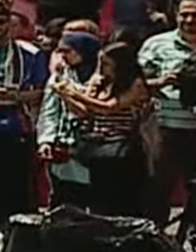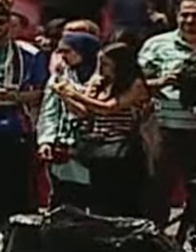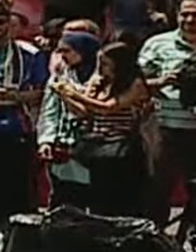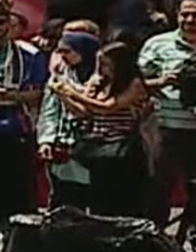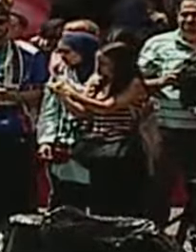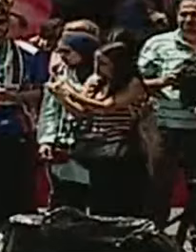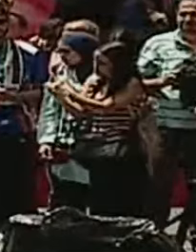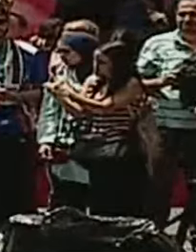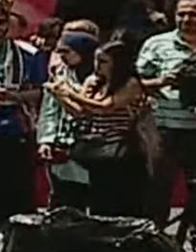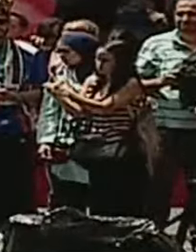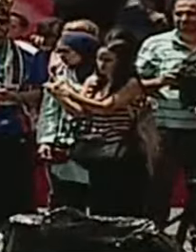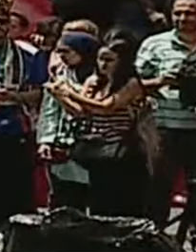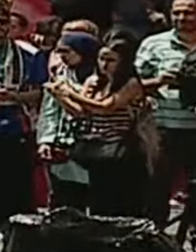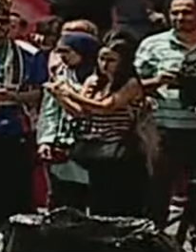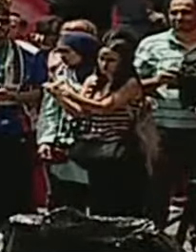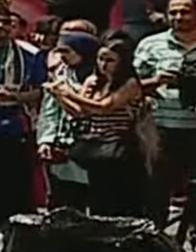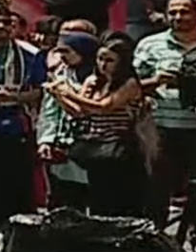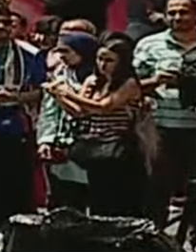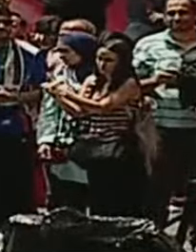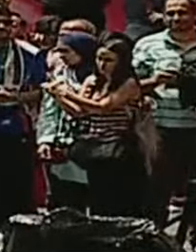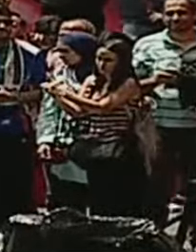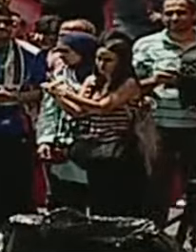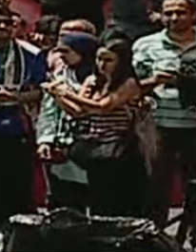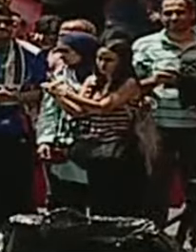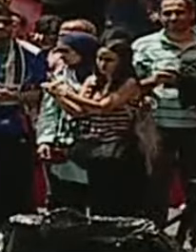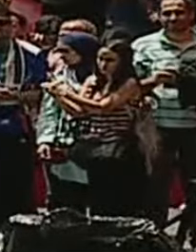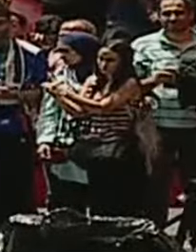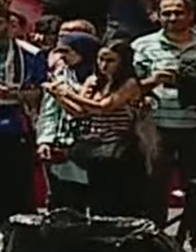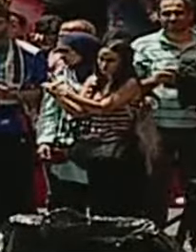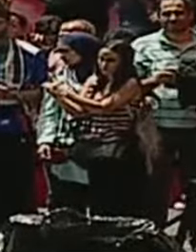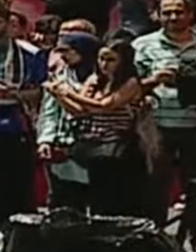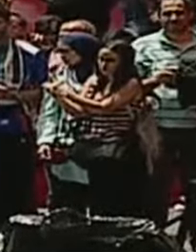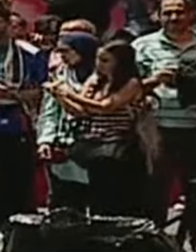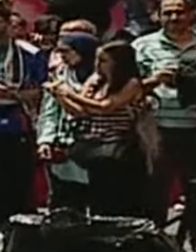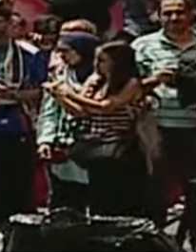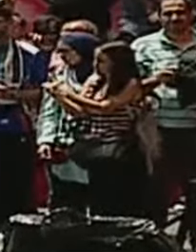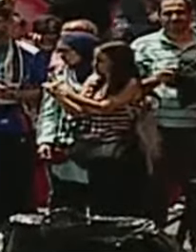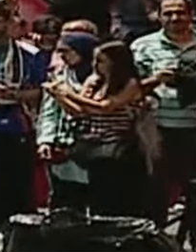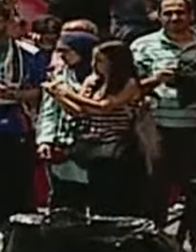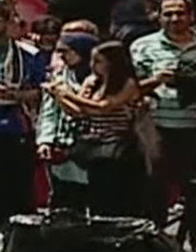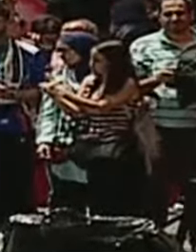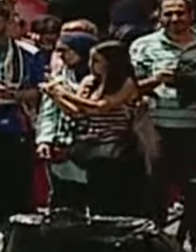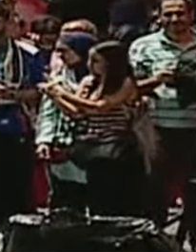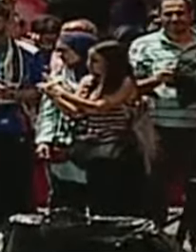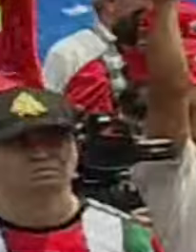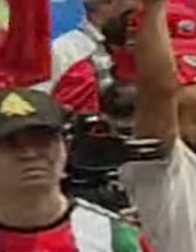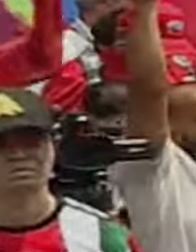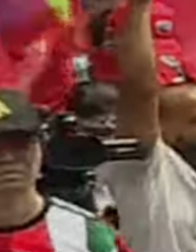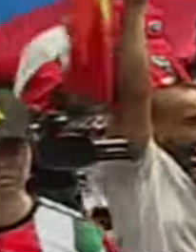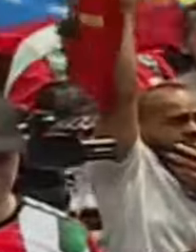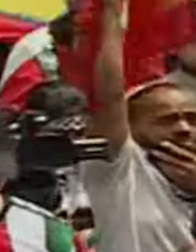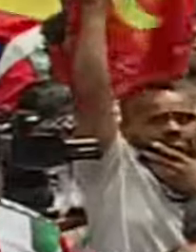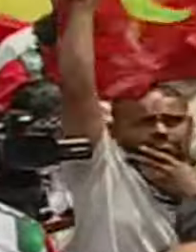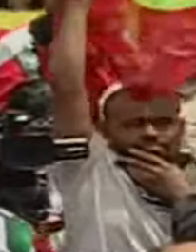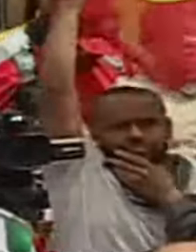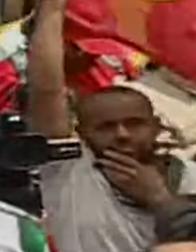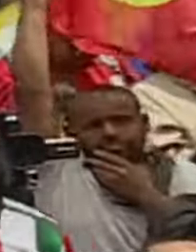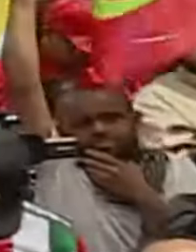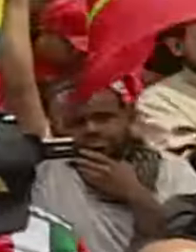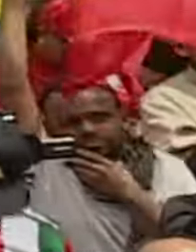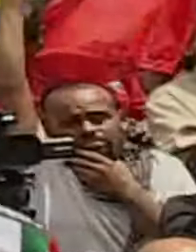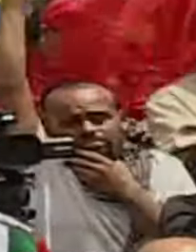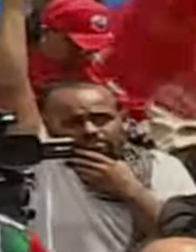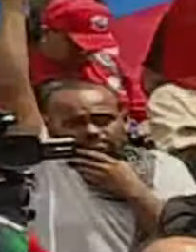dice: primero vinieron por los socialistas y guardé silencio porque yo no era socialista. Luego